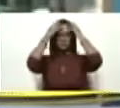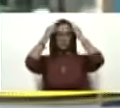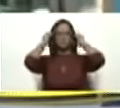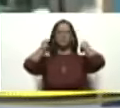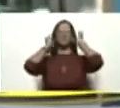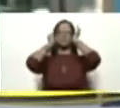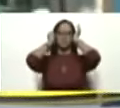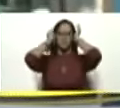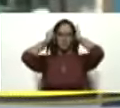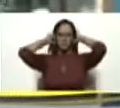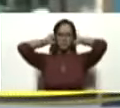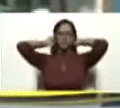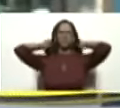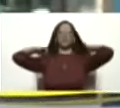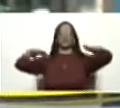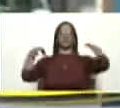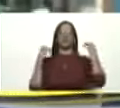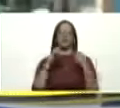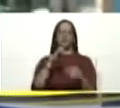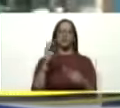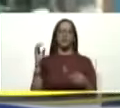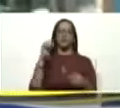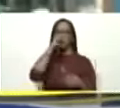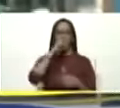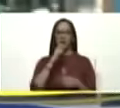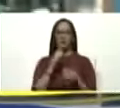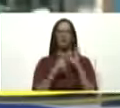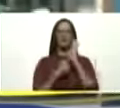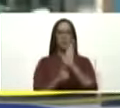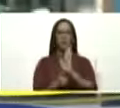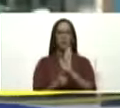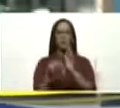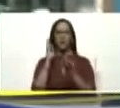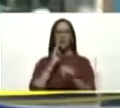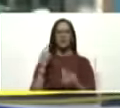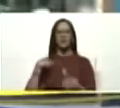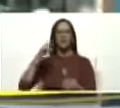Y dos siglos han demostrado que Bolívar tuvo razón.